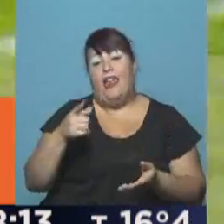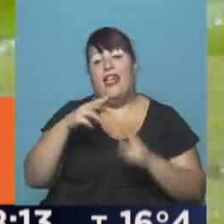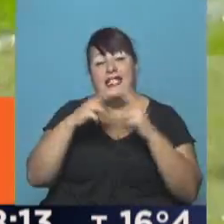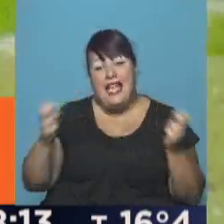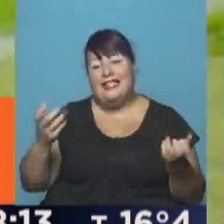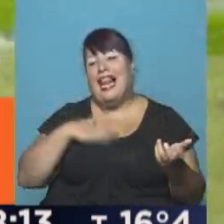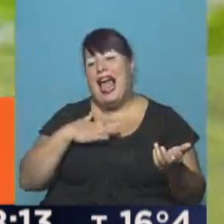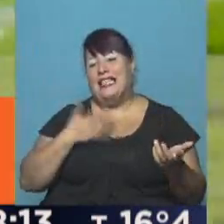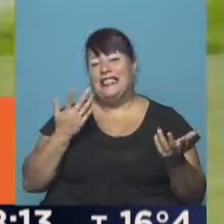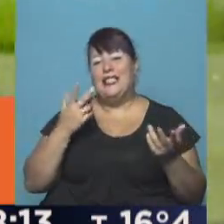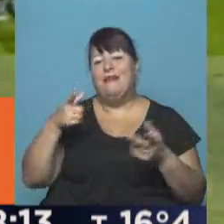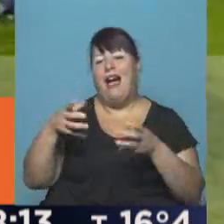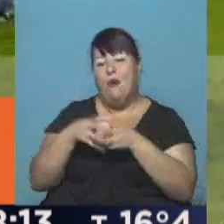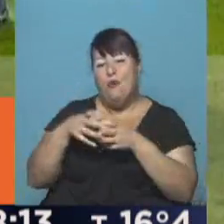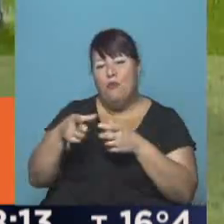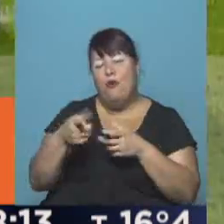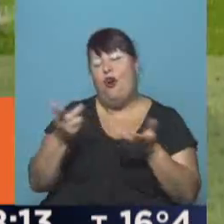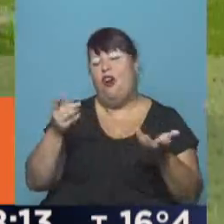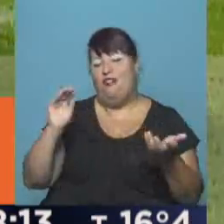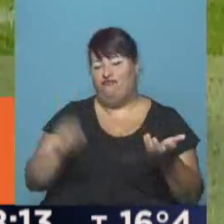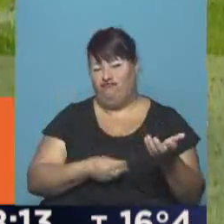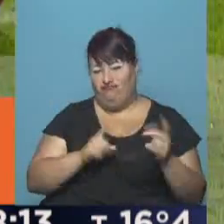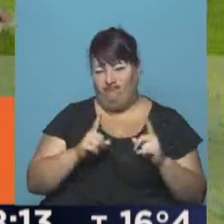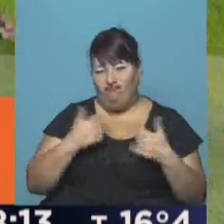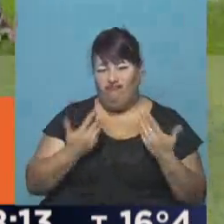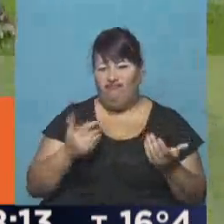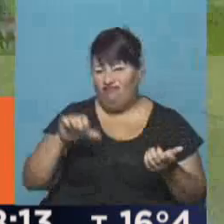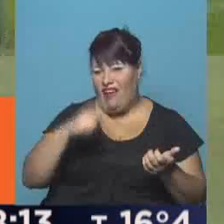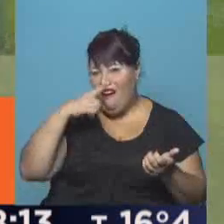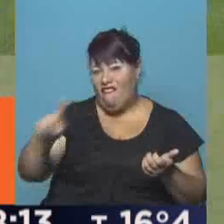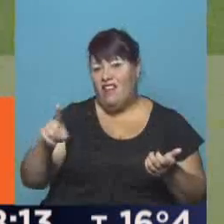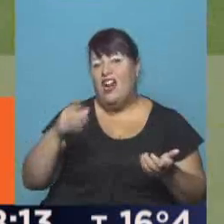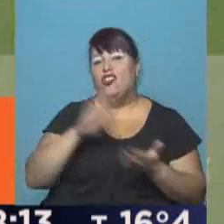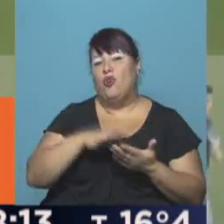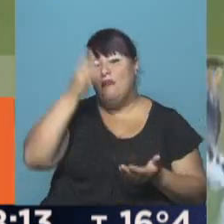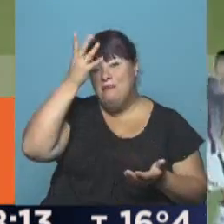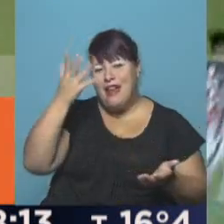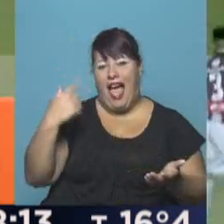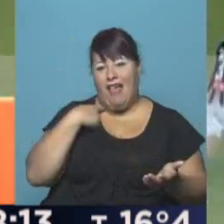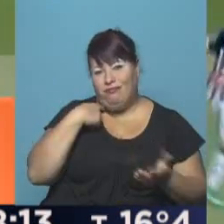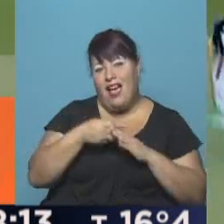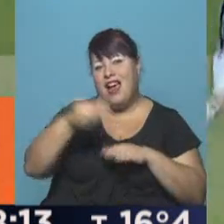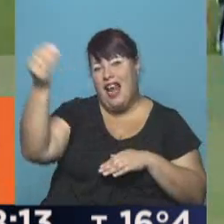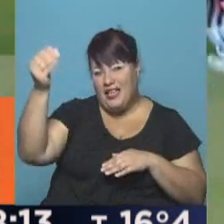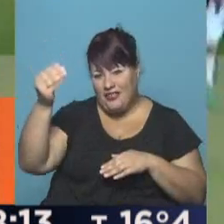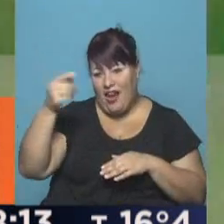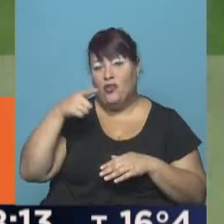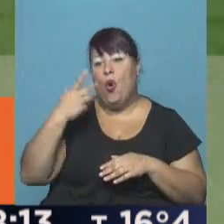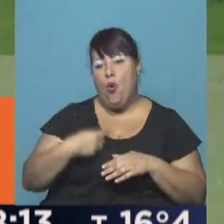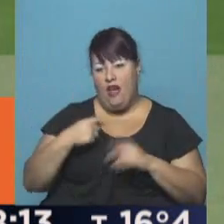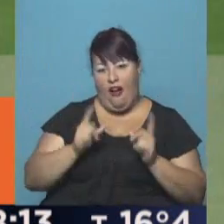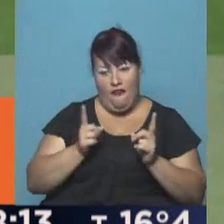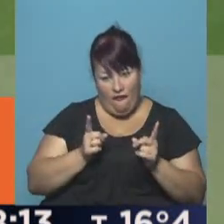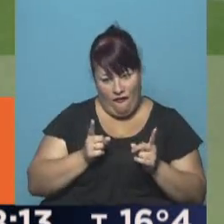que lamentablemente Defensores Unidos que no supo aprovechar. El final tuvo que ver con los penales y la clasificación de Huracán, que sigue en